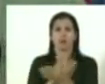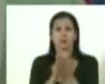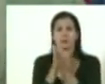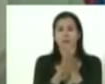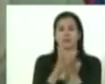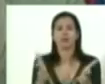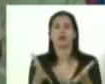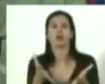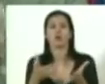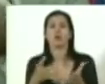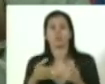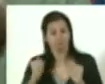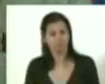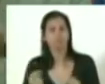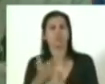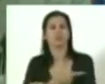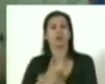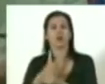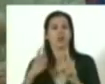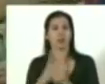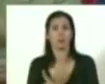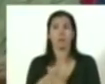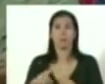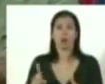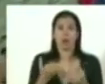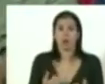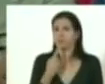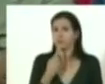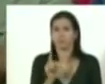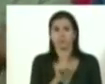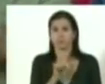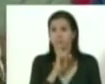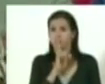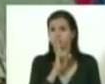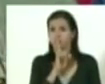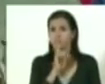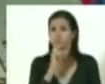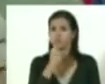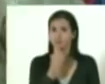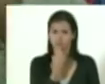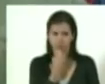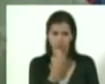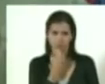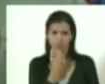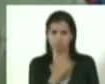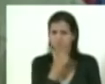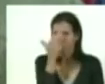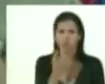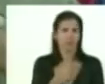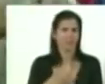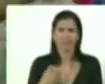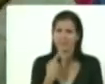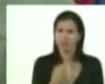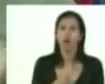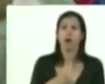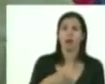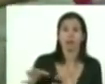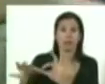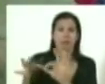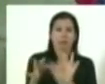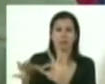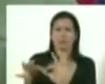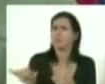manos, pero ahorita ni se atreven a mencionarlo, ni se atreven a decir que ellos son parte